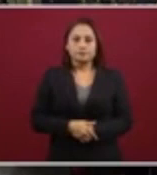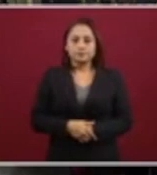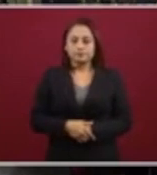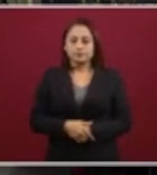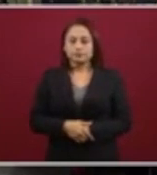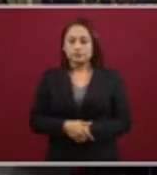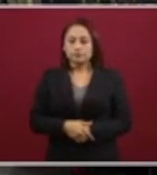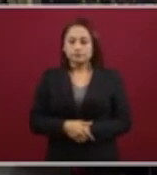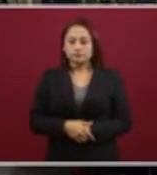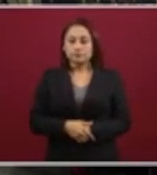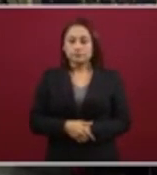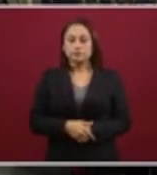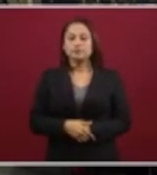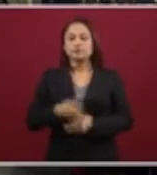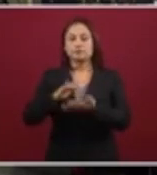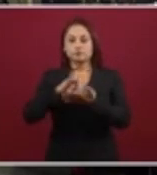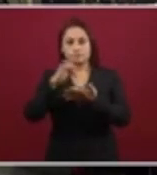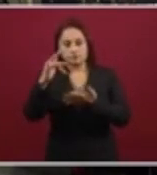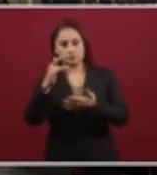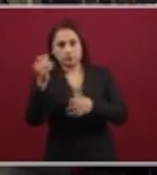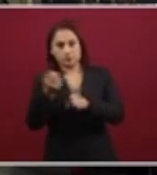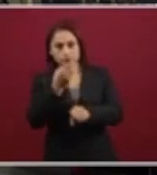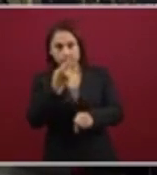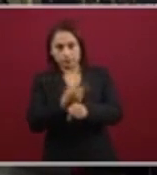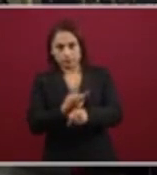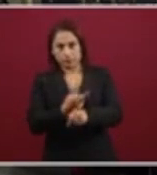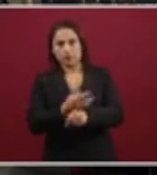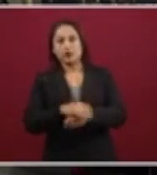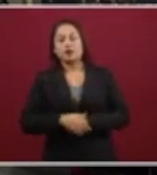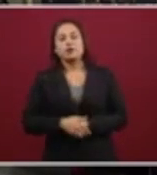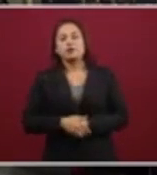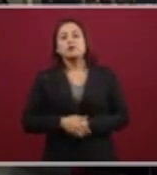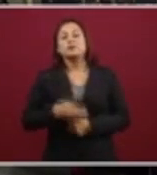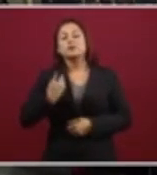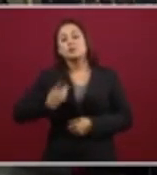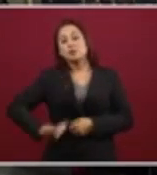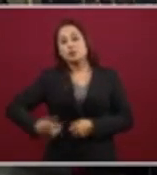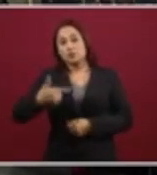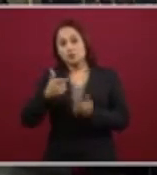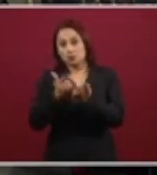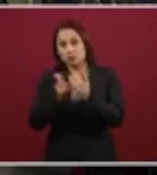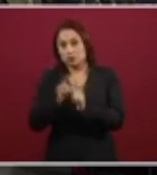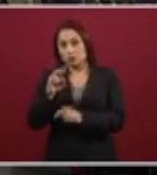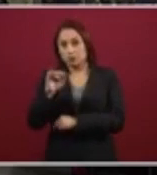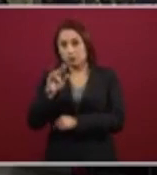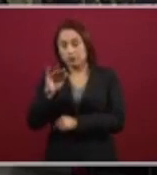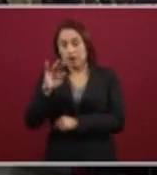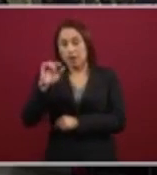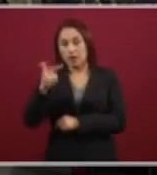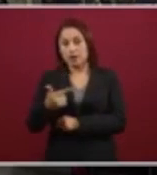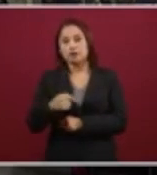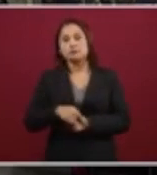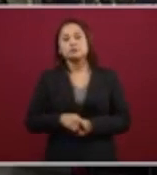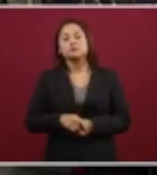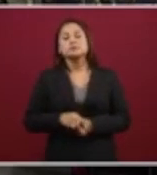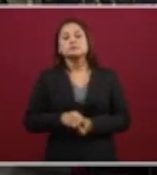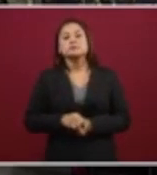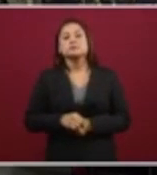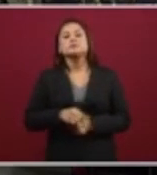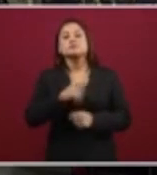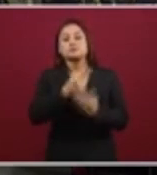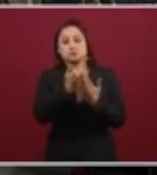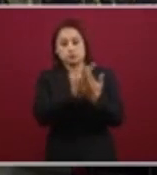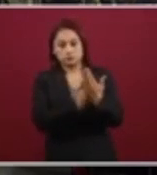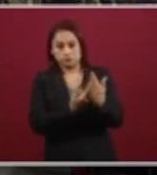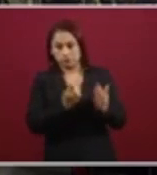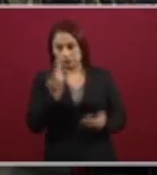Secretario, gracias, secretario Arturo Páramo, Grupo Imagen. Utilizando las estadísticas que nos presentaba hace